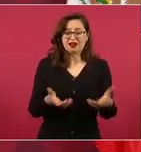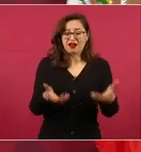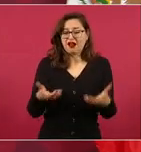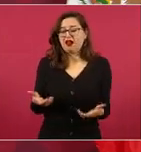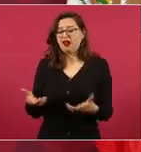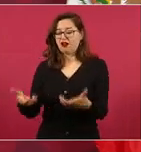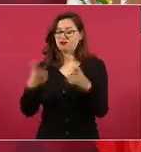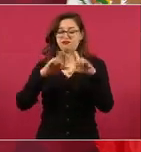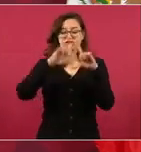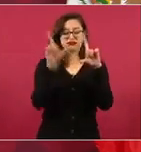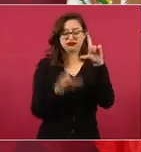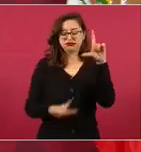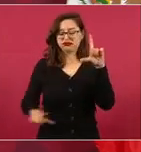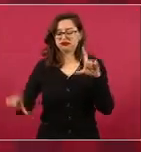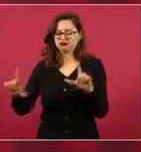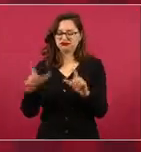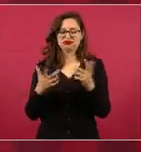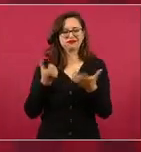muchísimo.